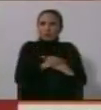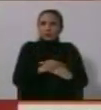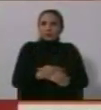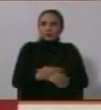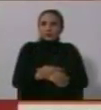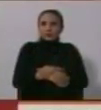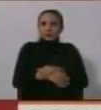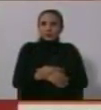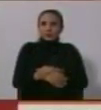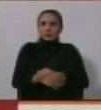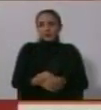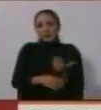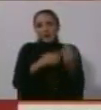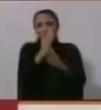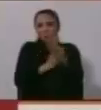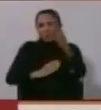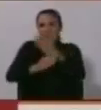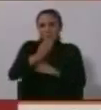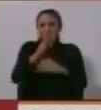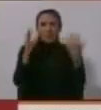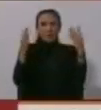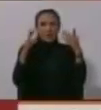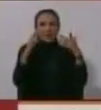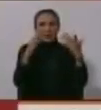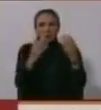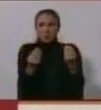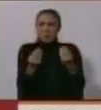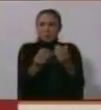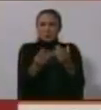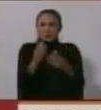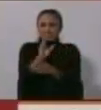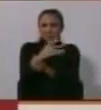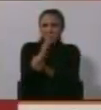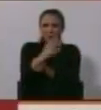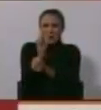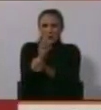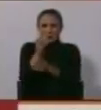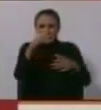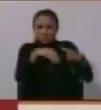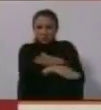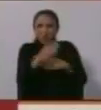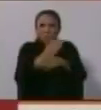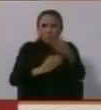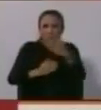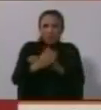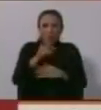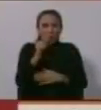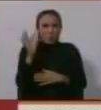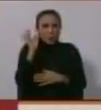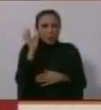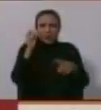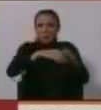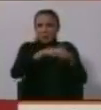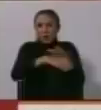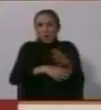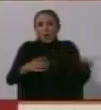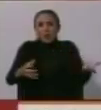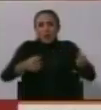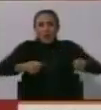manos de hombres y mujeres. Manos de hombres y mujeres. Son recetas aplicadas por la